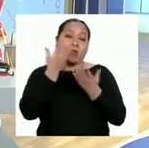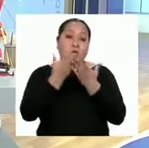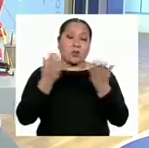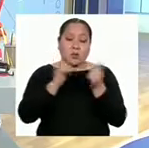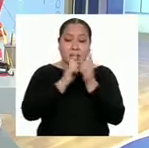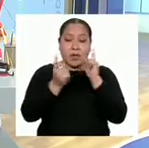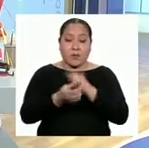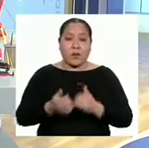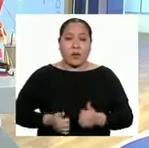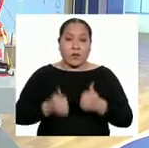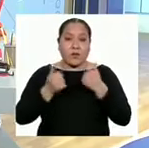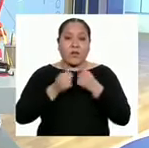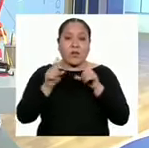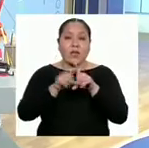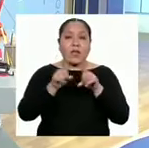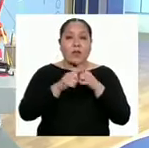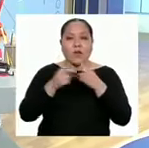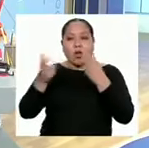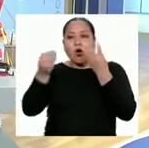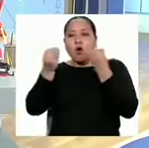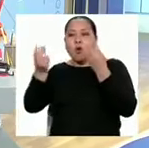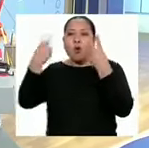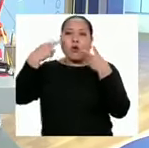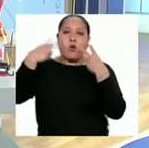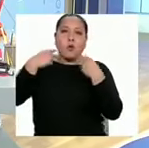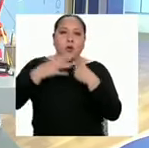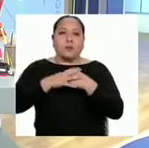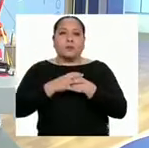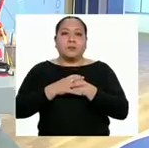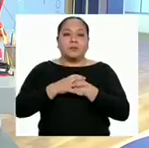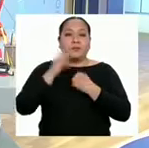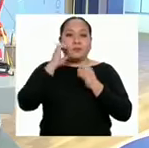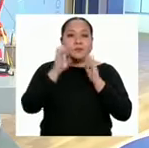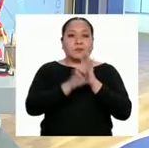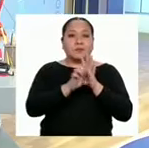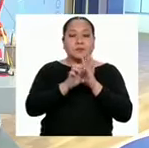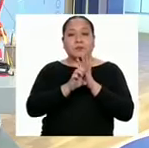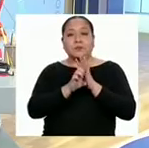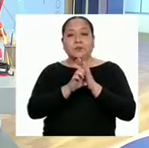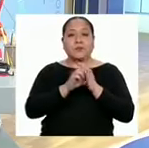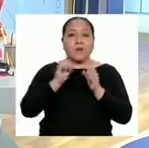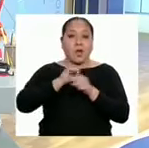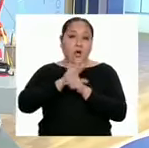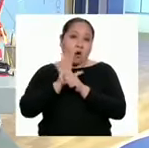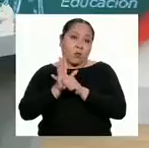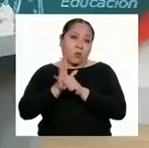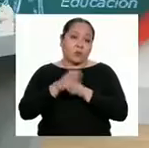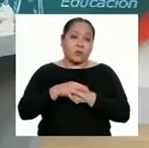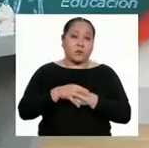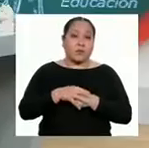nuestras vidas y la manera en que nos vemos. Por ejemplo, el COVID-19.